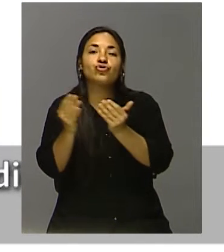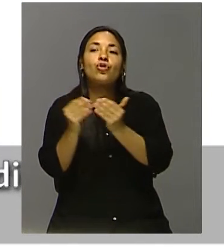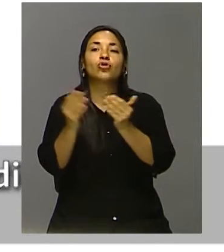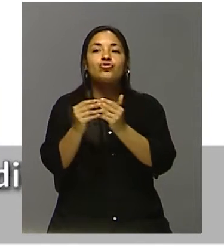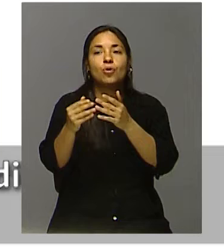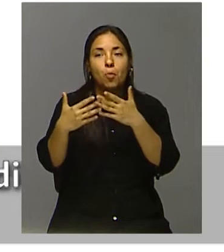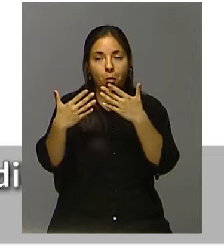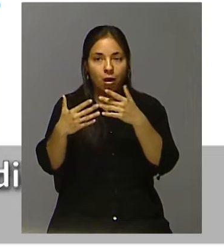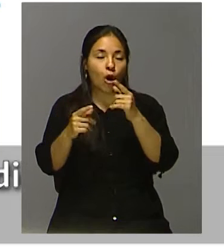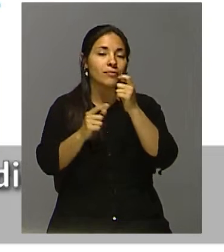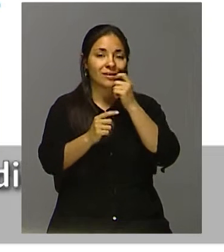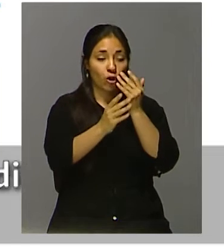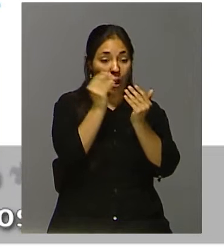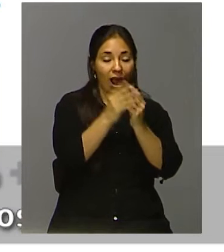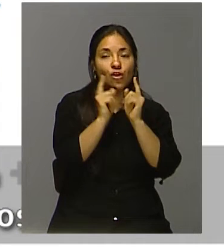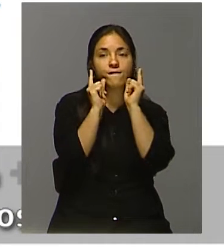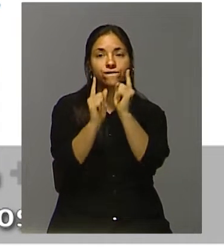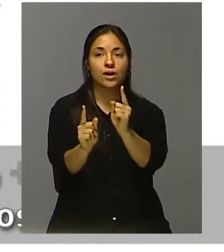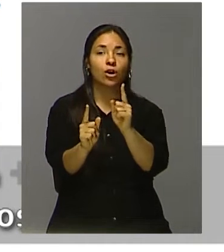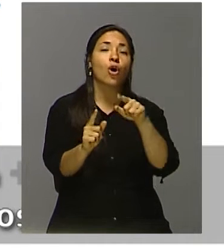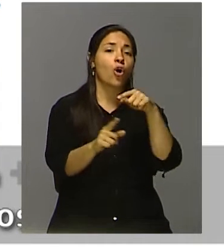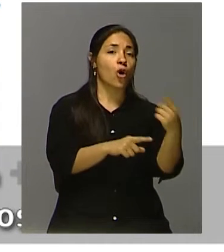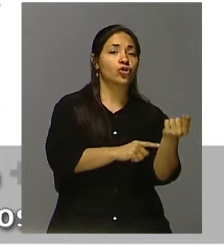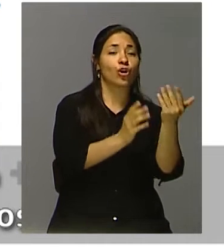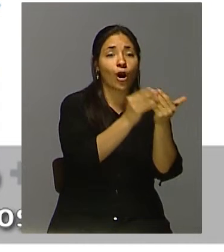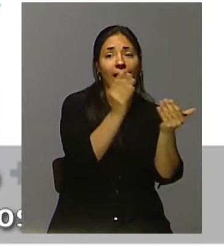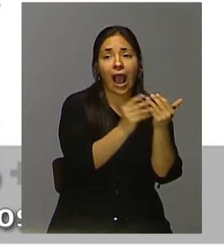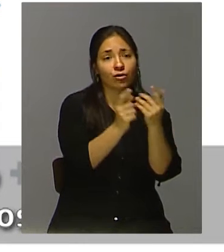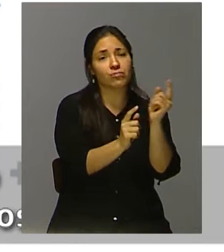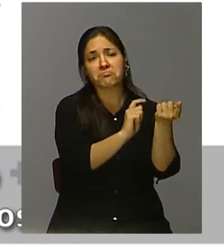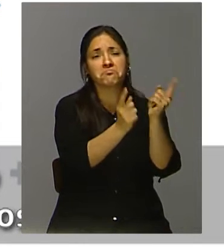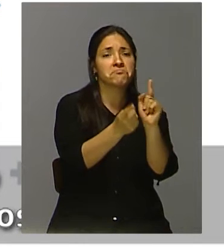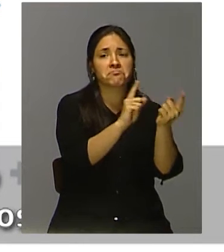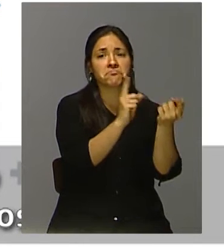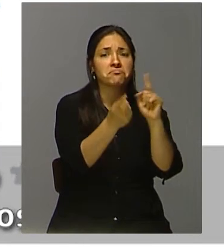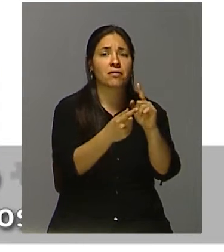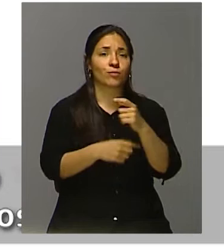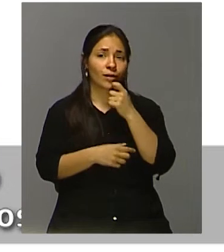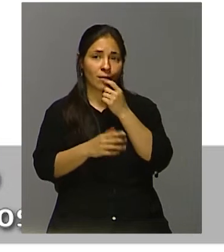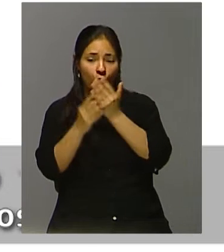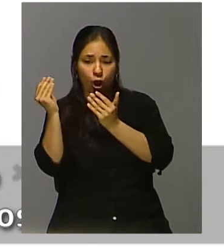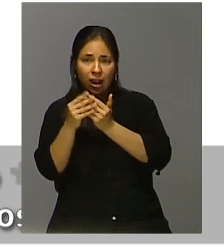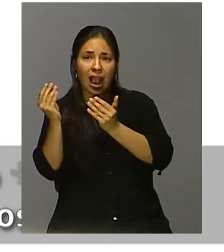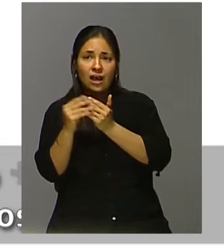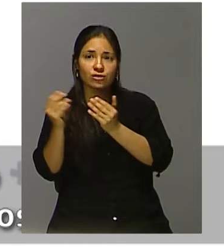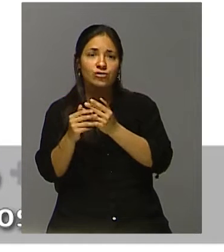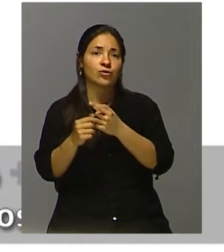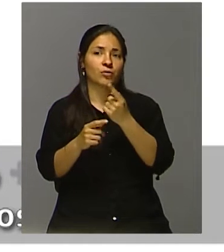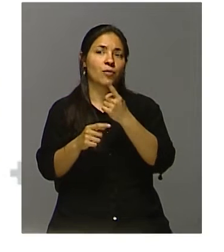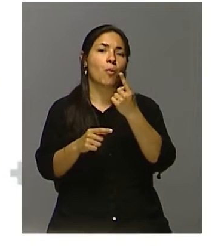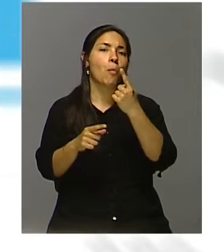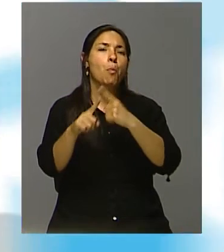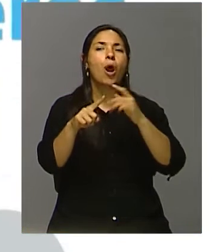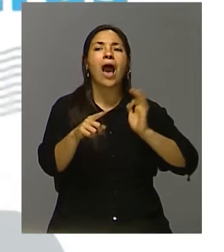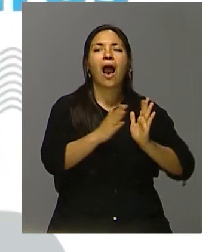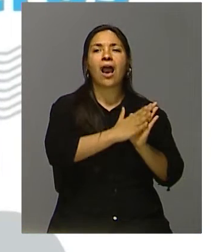¿Qué gastos son fijos? ¿Qué gastos son variables? Anualizar los gastos. Hay gastos que te parecen poco relevantes. Sí. Anualizar esos gastos. Fíjate